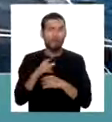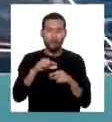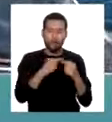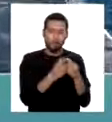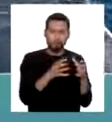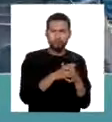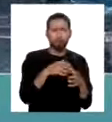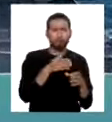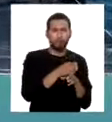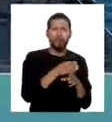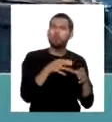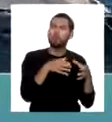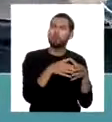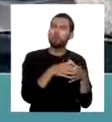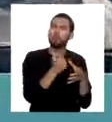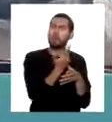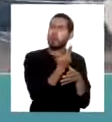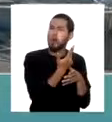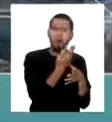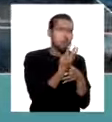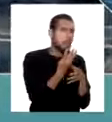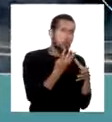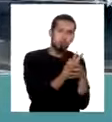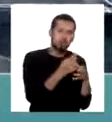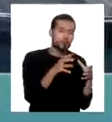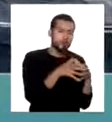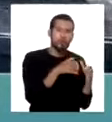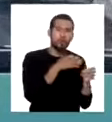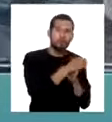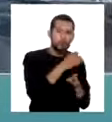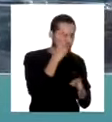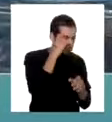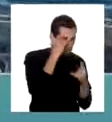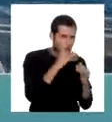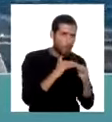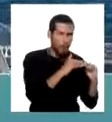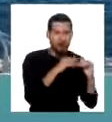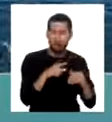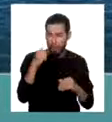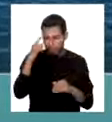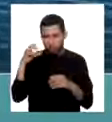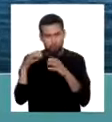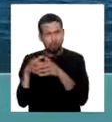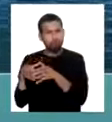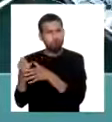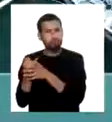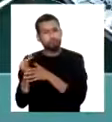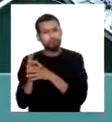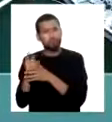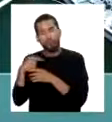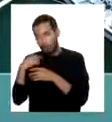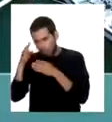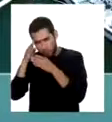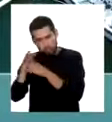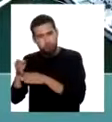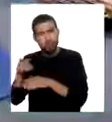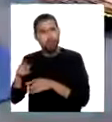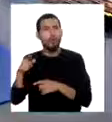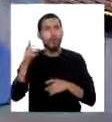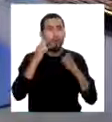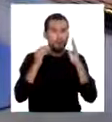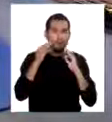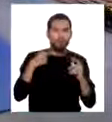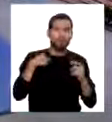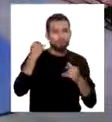de 3 a 4 personas que se juntan, por afinidad, por ideas comunes o por sacar adelante una experiencia que ya tienen iniciado